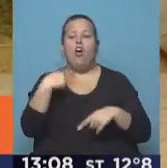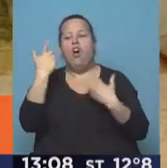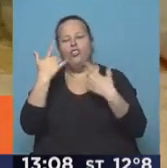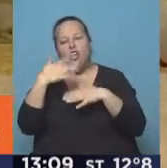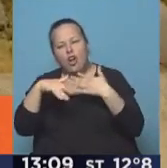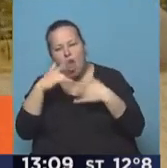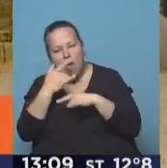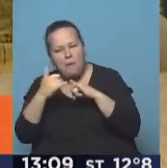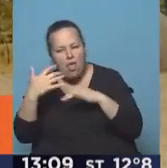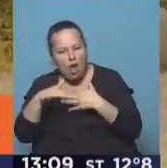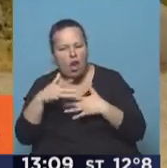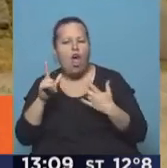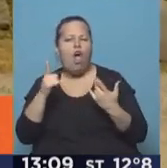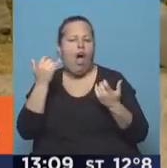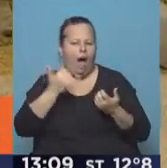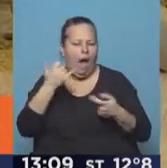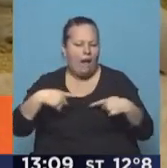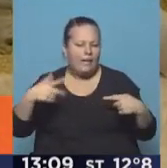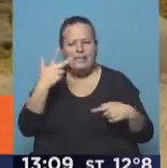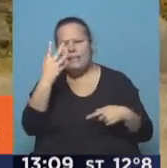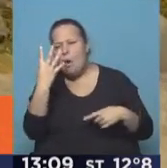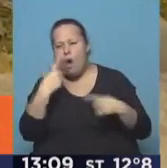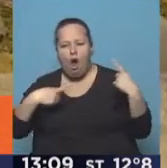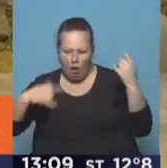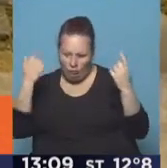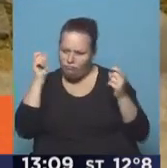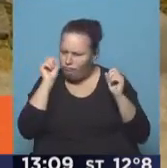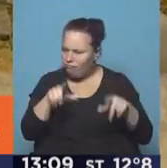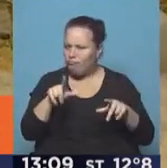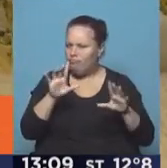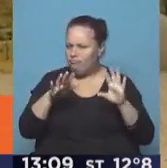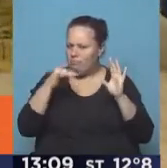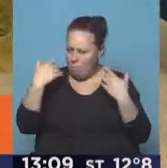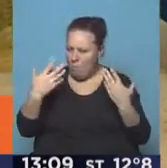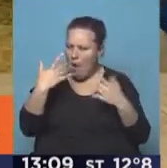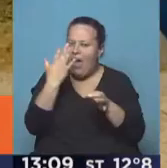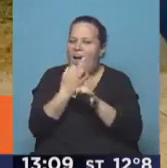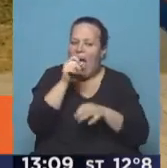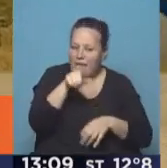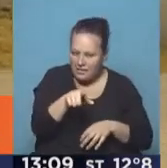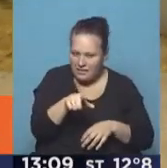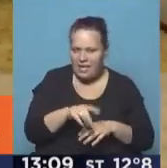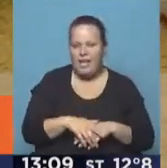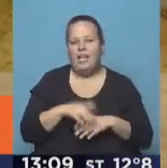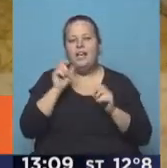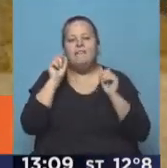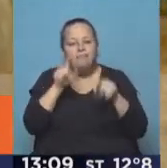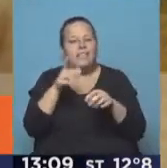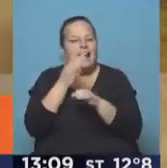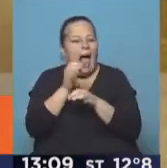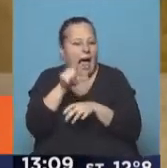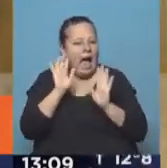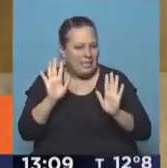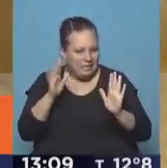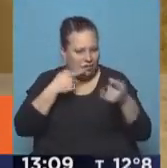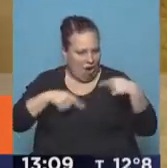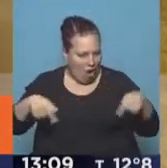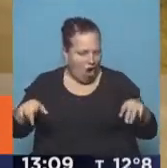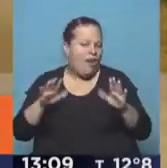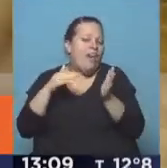rosillo. Tenés tres o cuatro colores que están permitidos en una raza. Es propio de la raza, digamos.